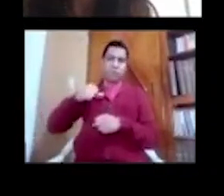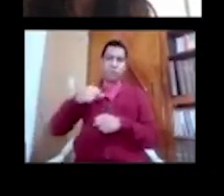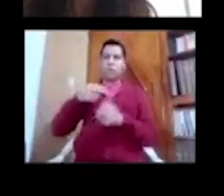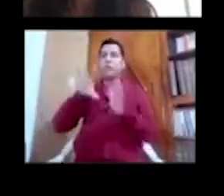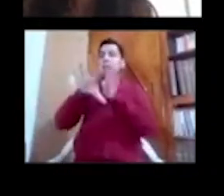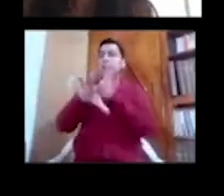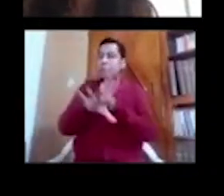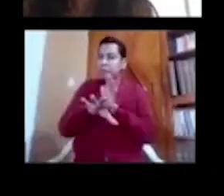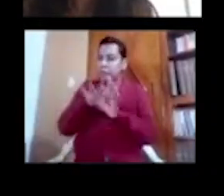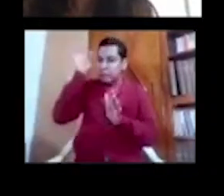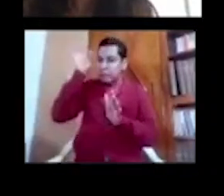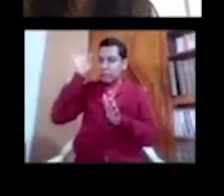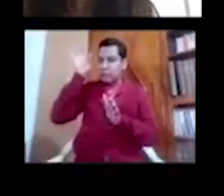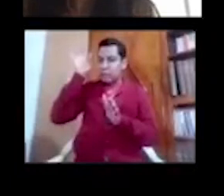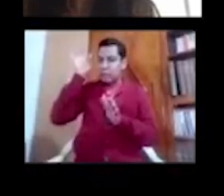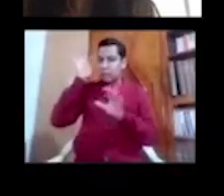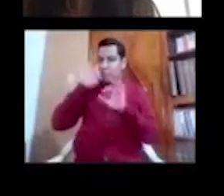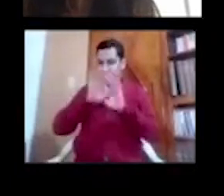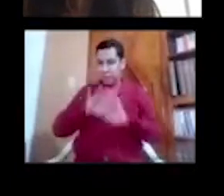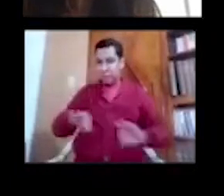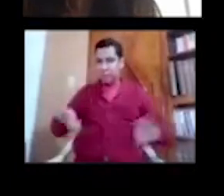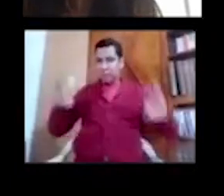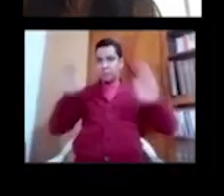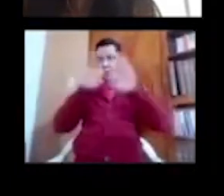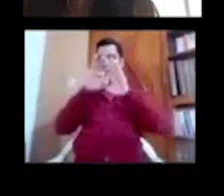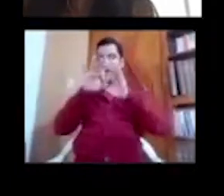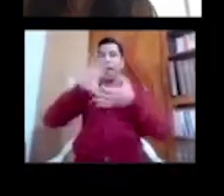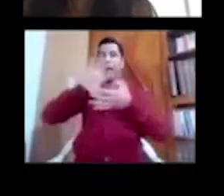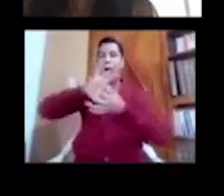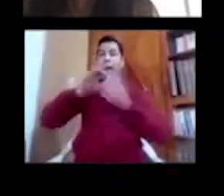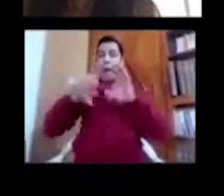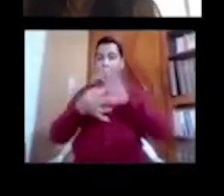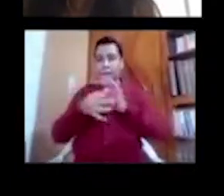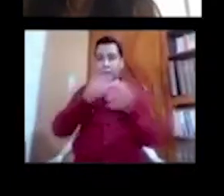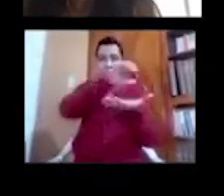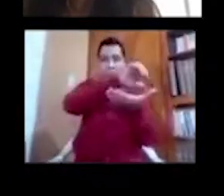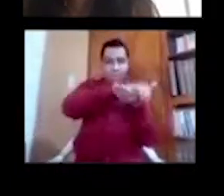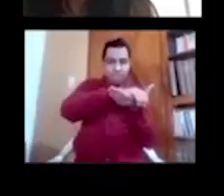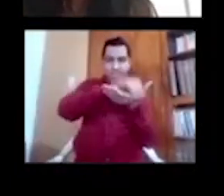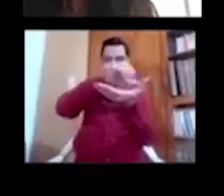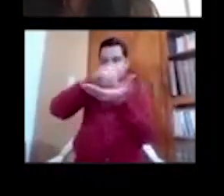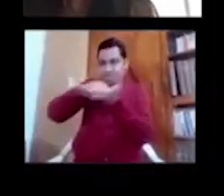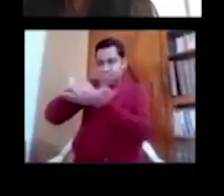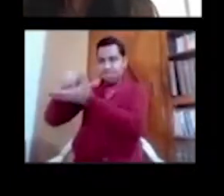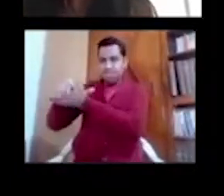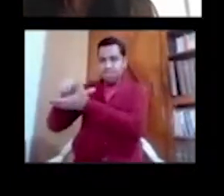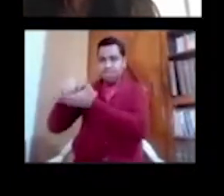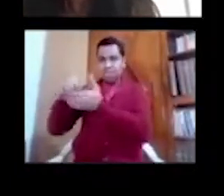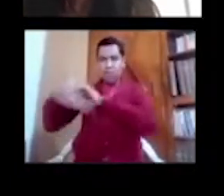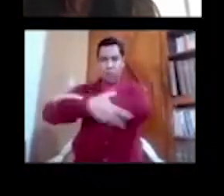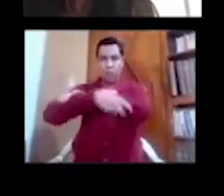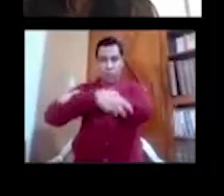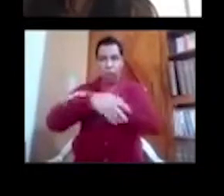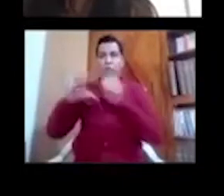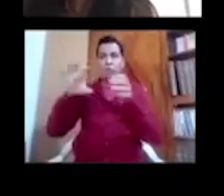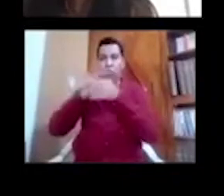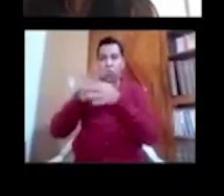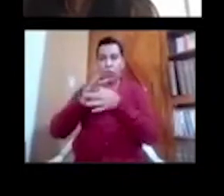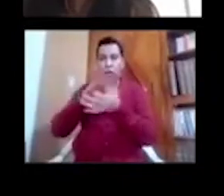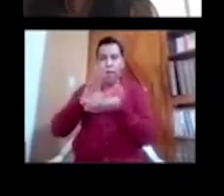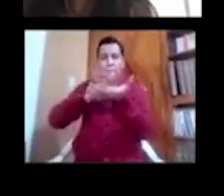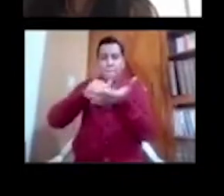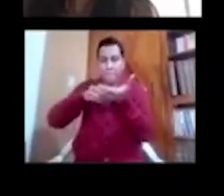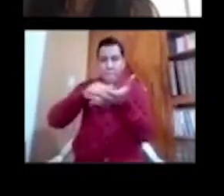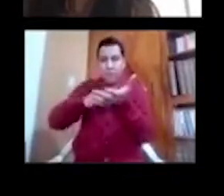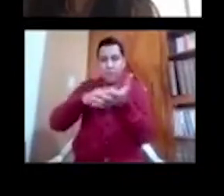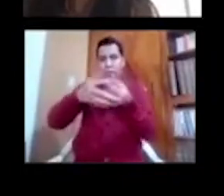todo el tema de las alianzas matrimoniales. Están en los códices, están en los textos